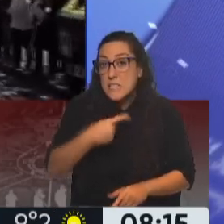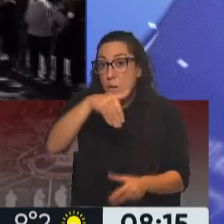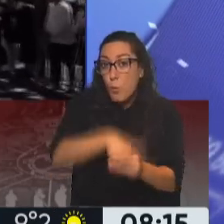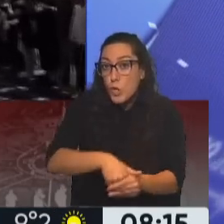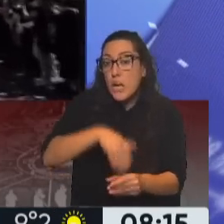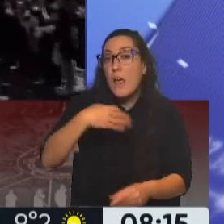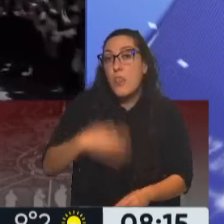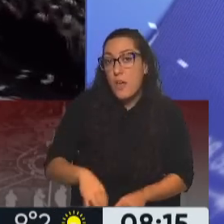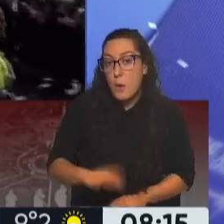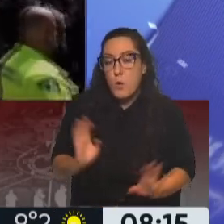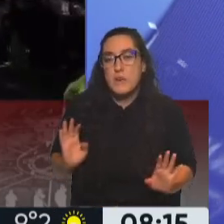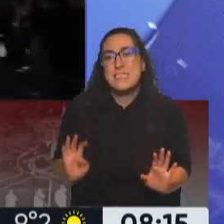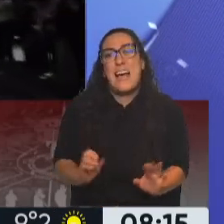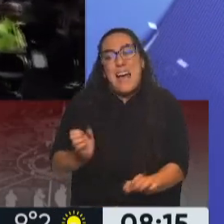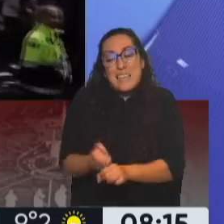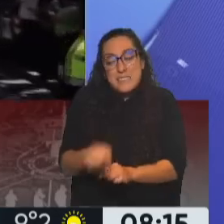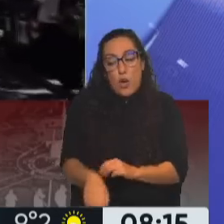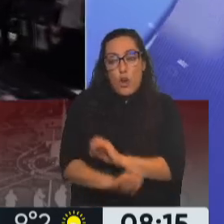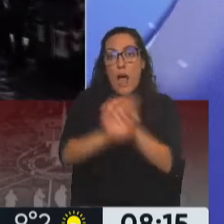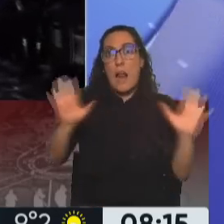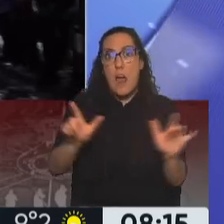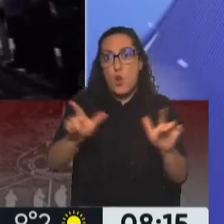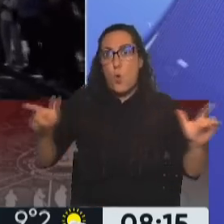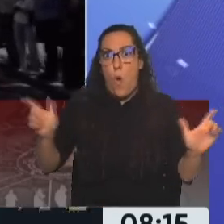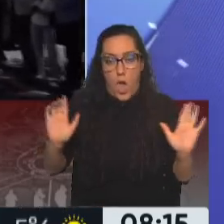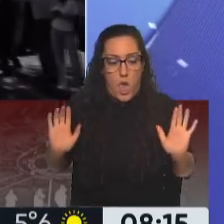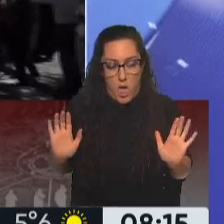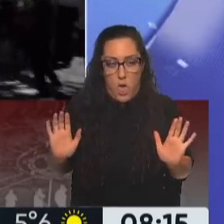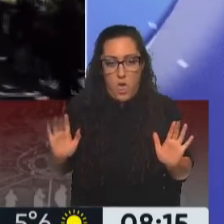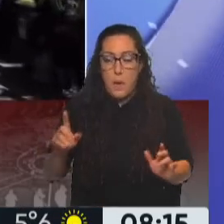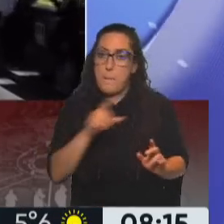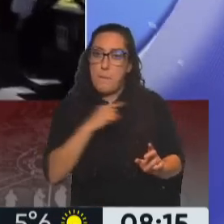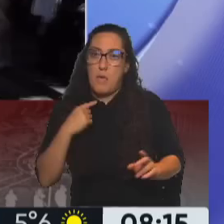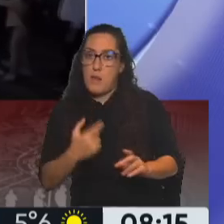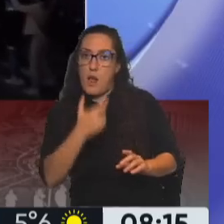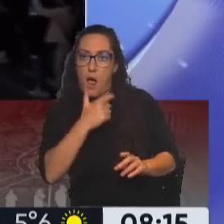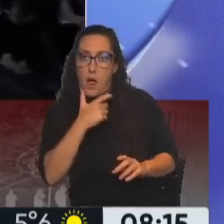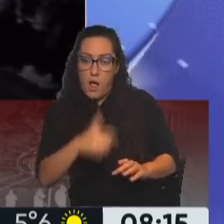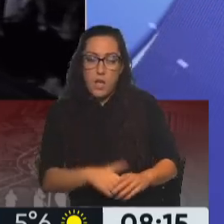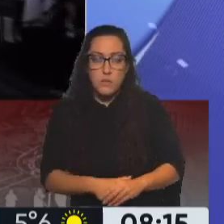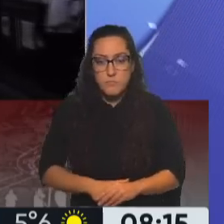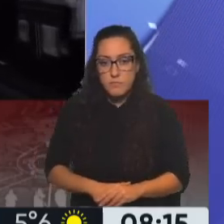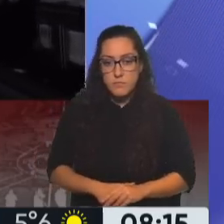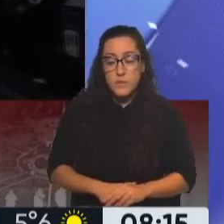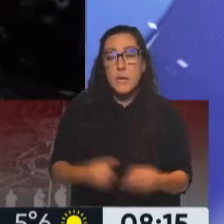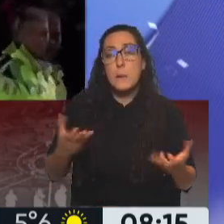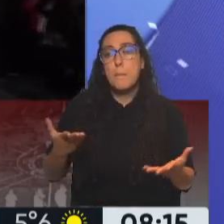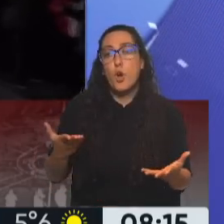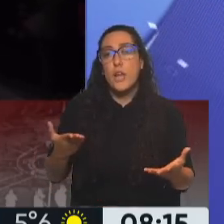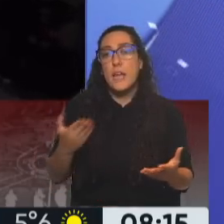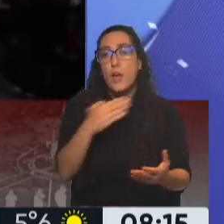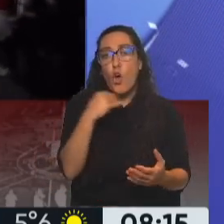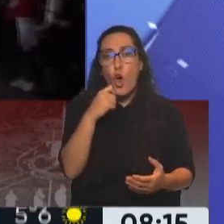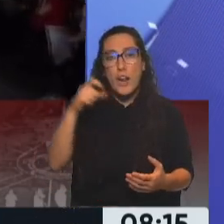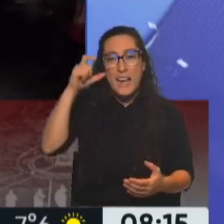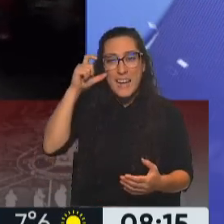pero no está tan claro todavía a hoy. Claro. Esto va a cambiar. Igual, el padre se ríe, ¿por qué? Porque conociéndolo a Jorge, yo creo que ese